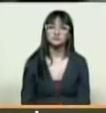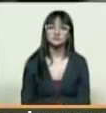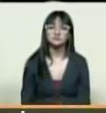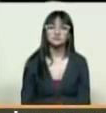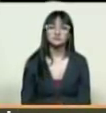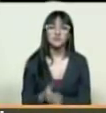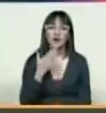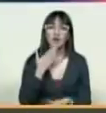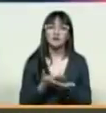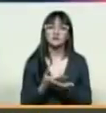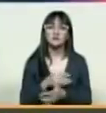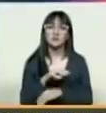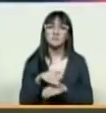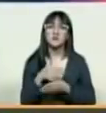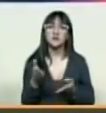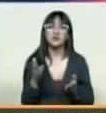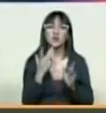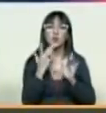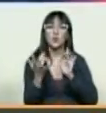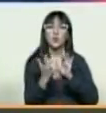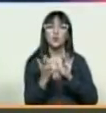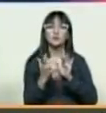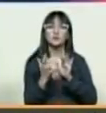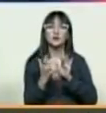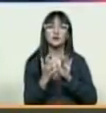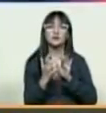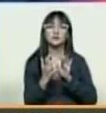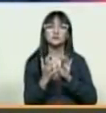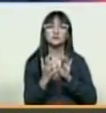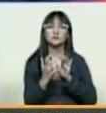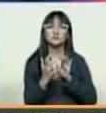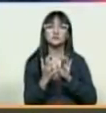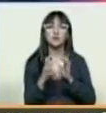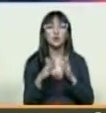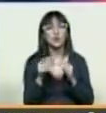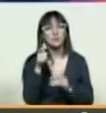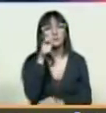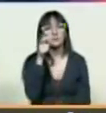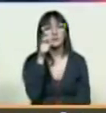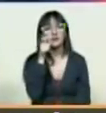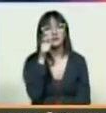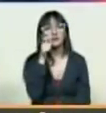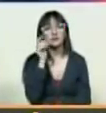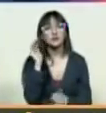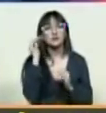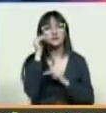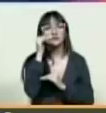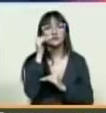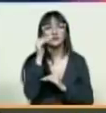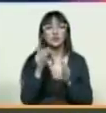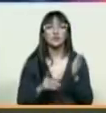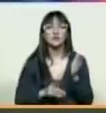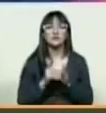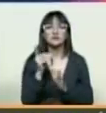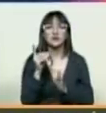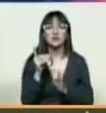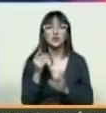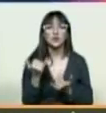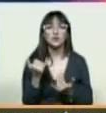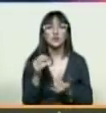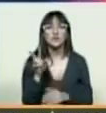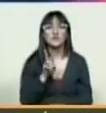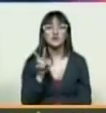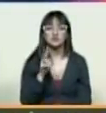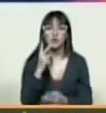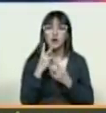Muchas gracias, ministro, por este contacto. Por supuesto que nos vamos a quedar muy pendientes, muy atentos al desarrollo de esta gira Venezuela